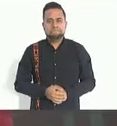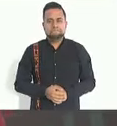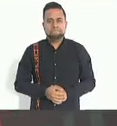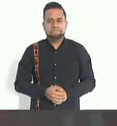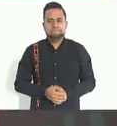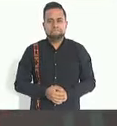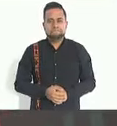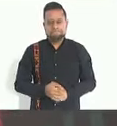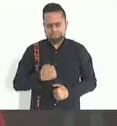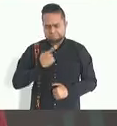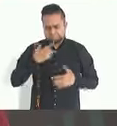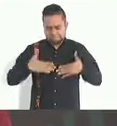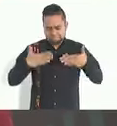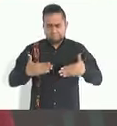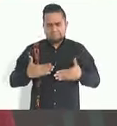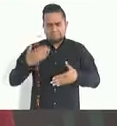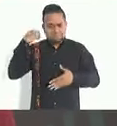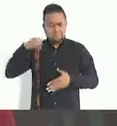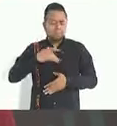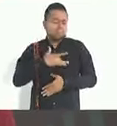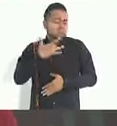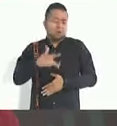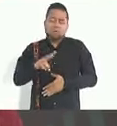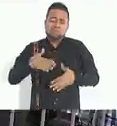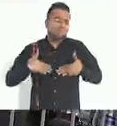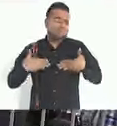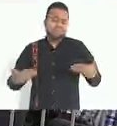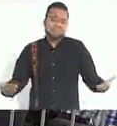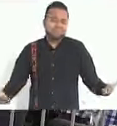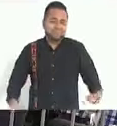lo voy a decir, enamorado de Oaxaca.